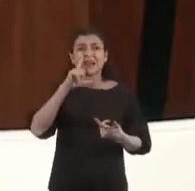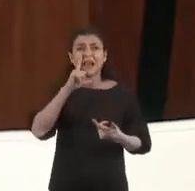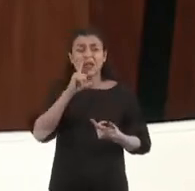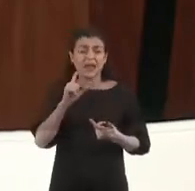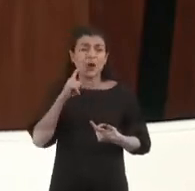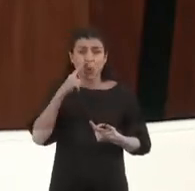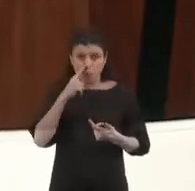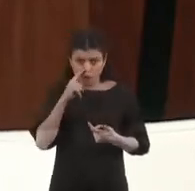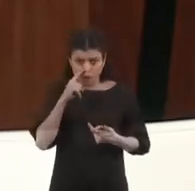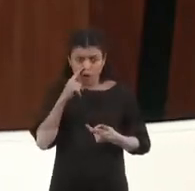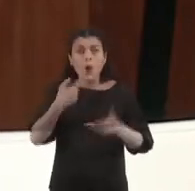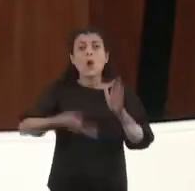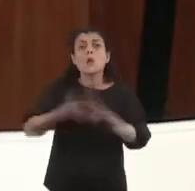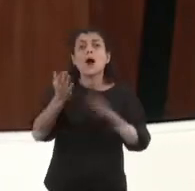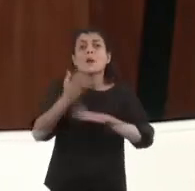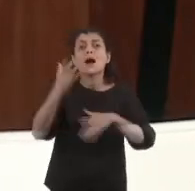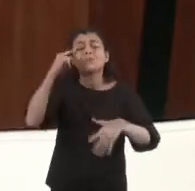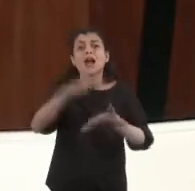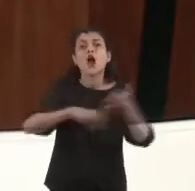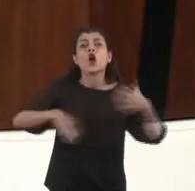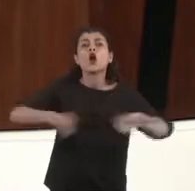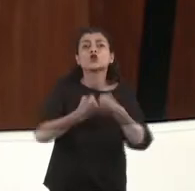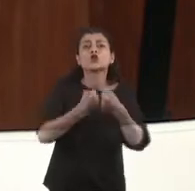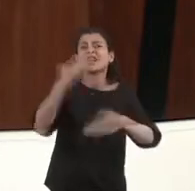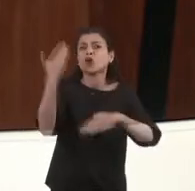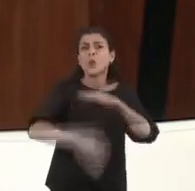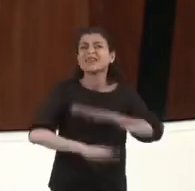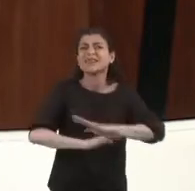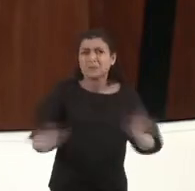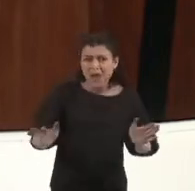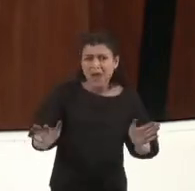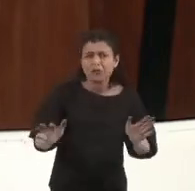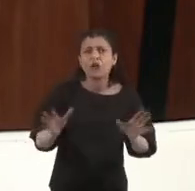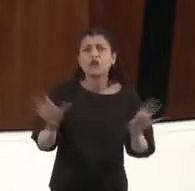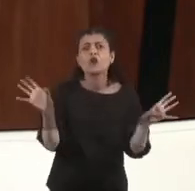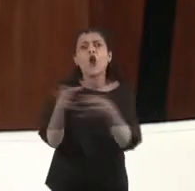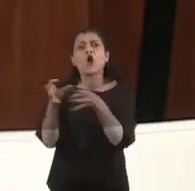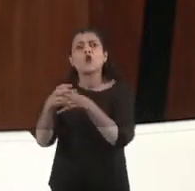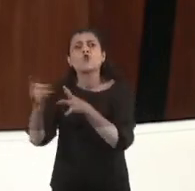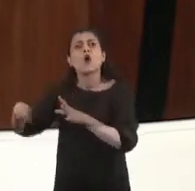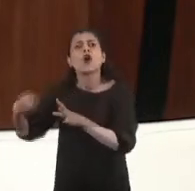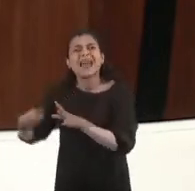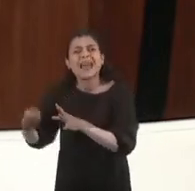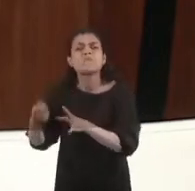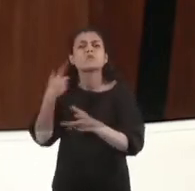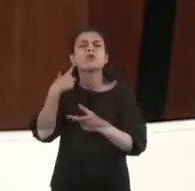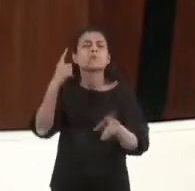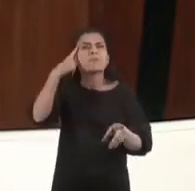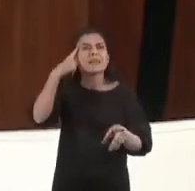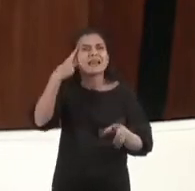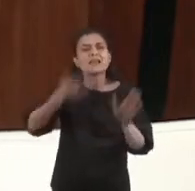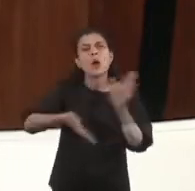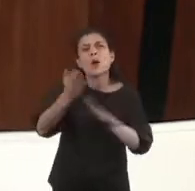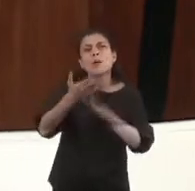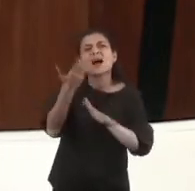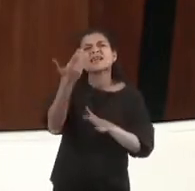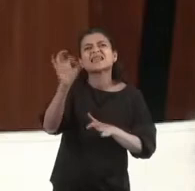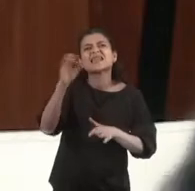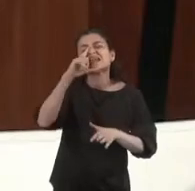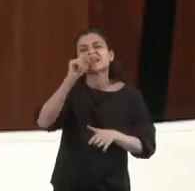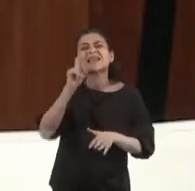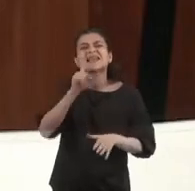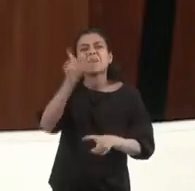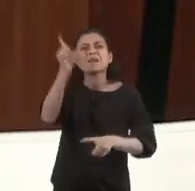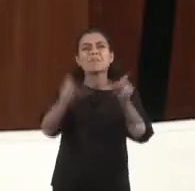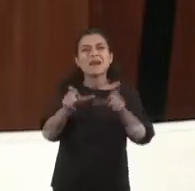miles de contratos de trabajadores estatales. Los gremios estiman cerca de 50.000 o 60.000 puestos de trabajo en juego, siendo el